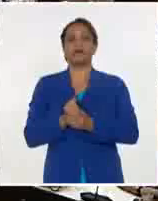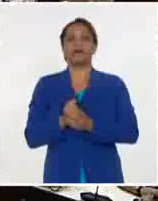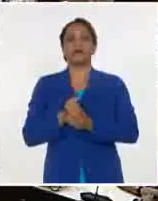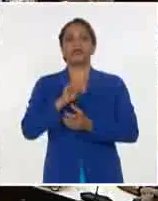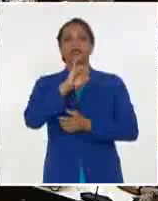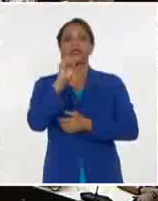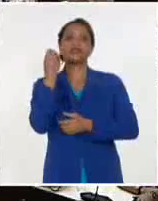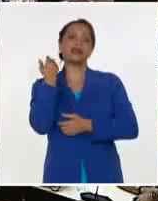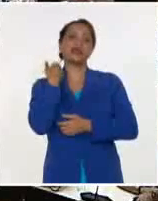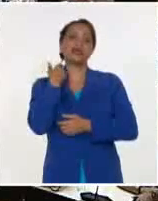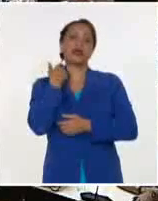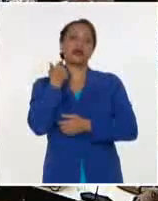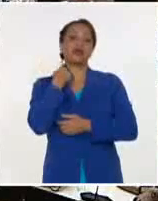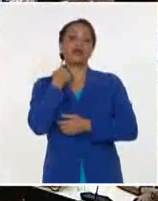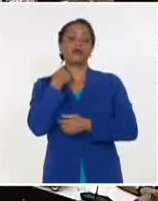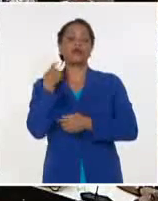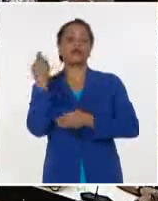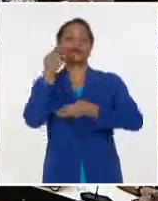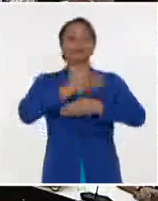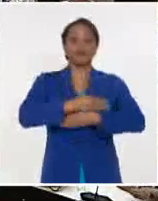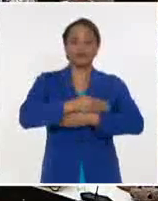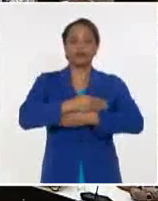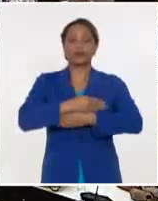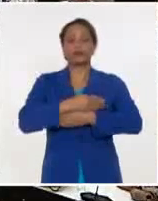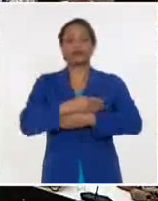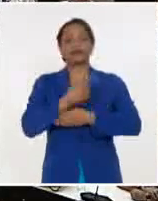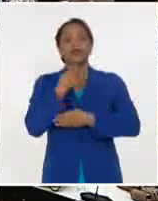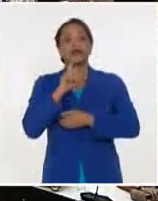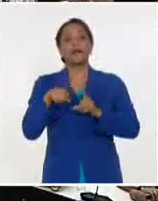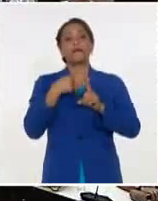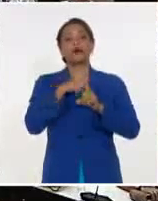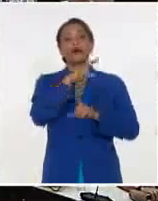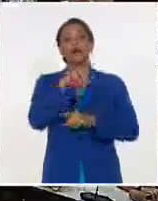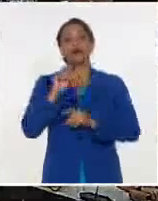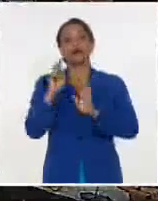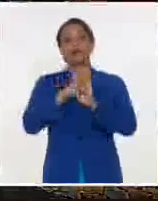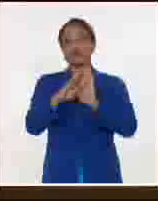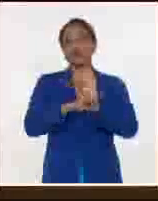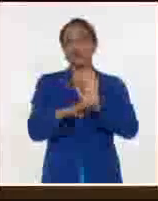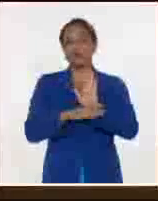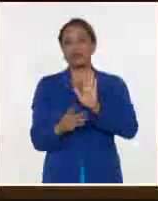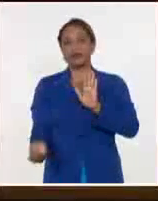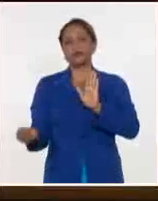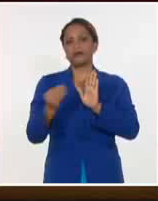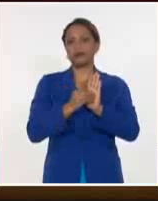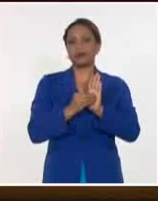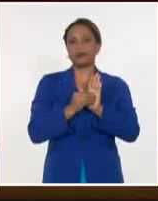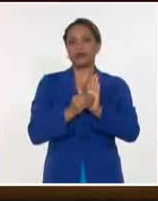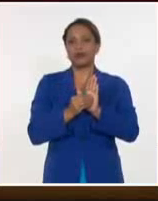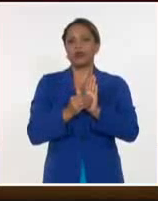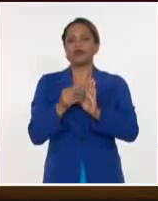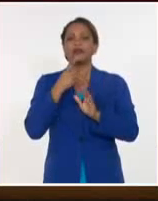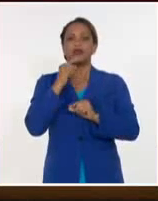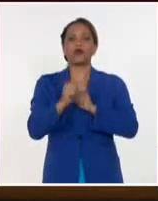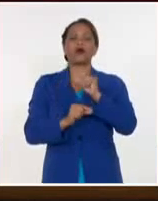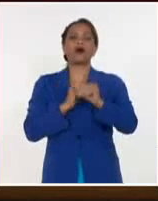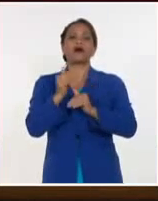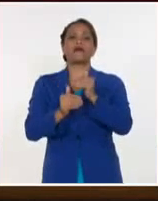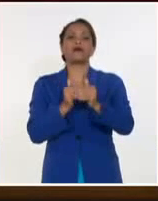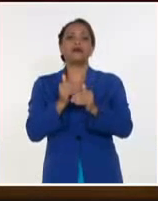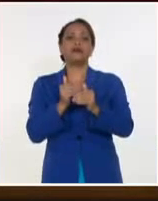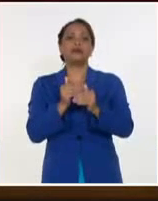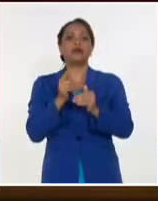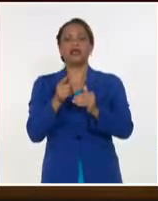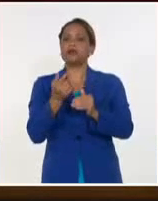de bloqueo que apuestan al agotamiento humano, ni más de 200 medidas de brutal demolición de los pocos avances anteriores